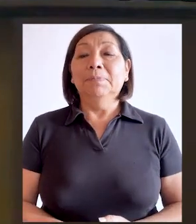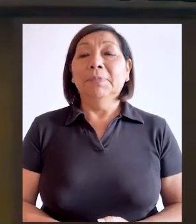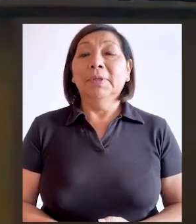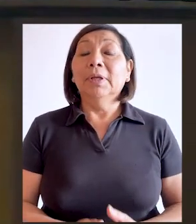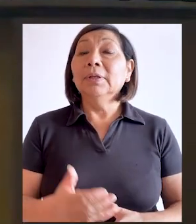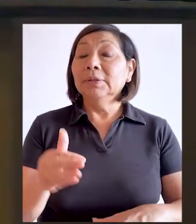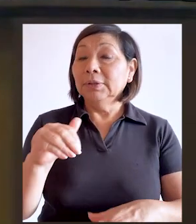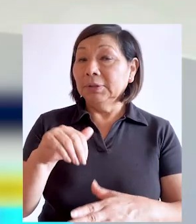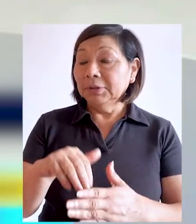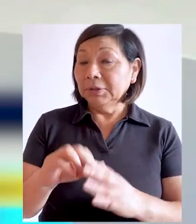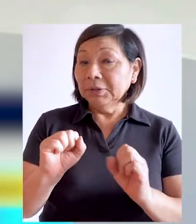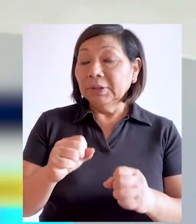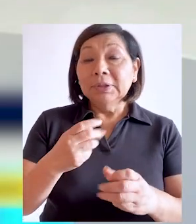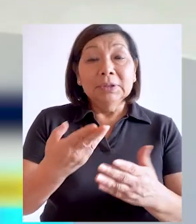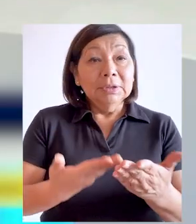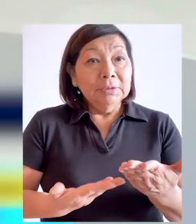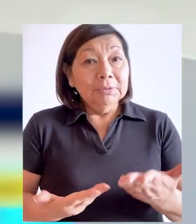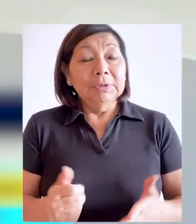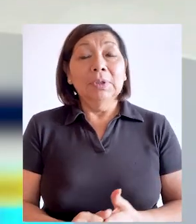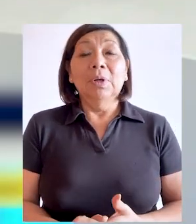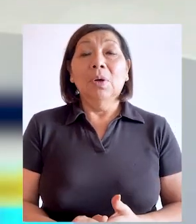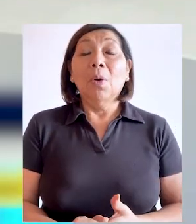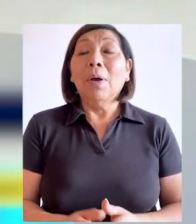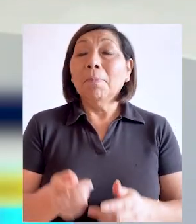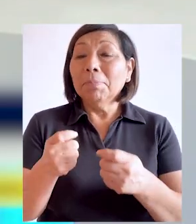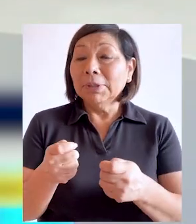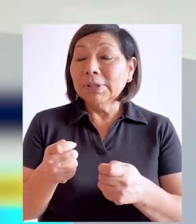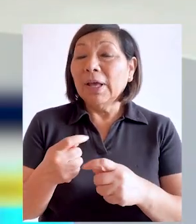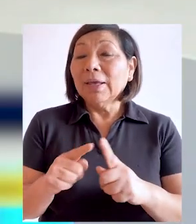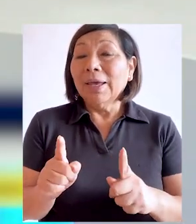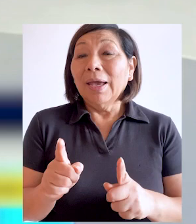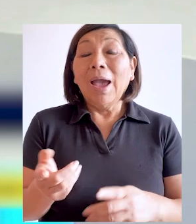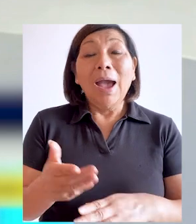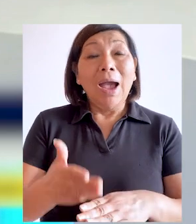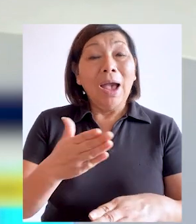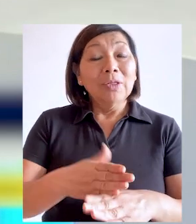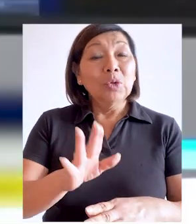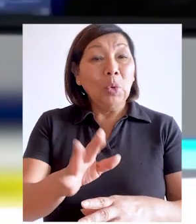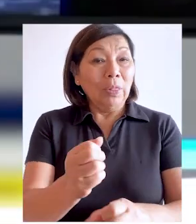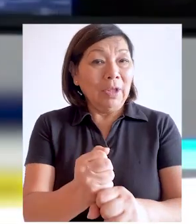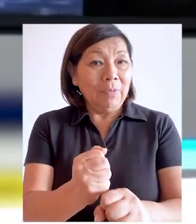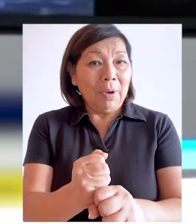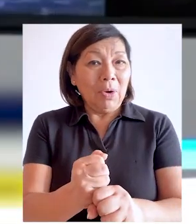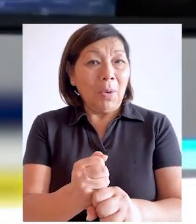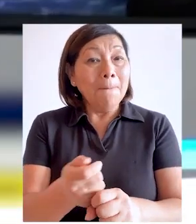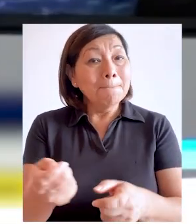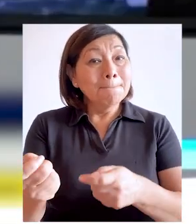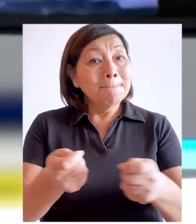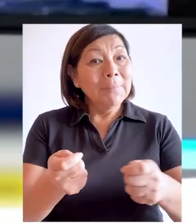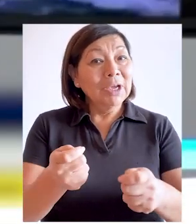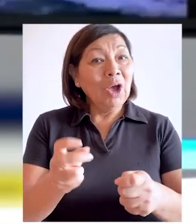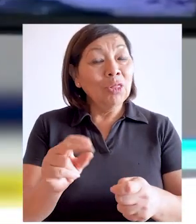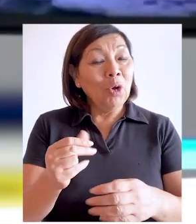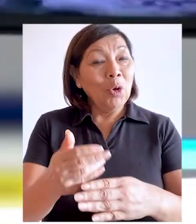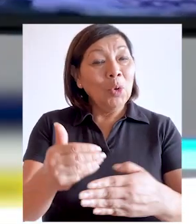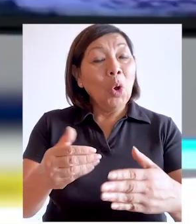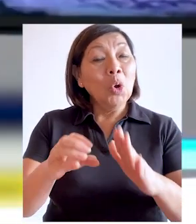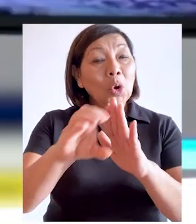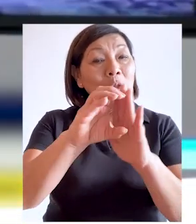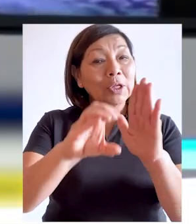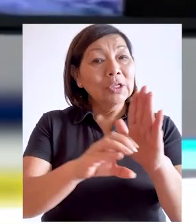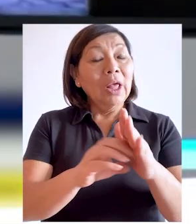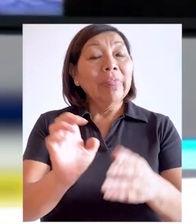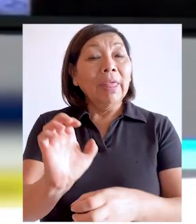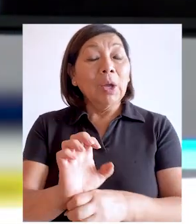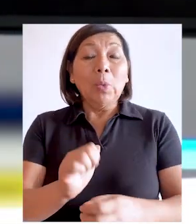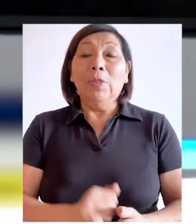la sentencia. Agregó que la sentencia se refiere a un caso de una presunta víctima que fue cesada de su cargo mediante un mecanismo ad hoc no previsto en